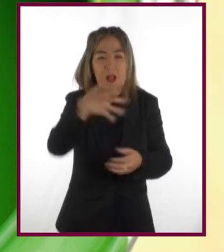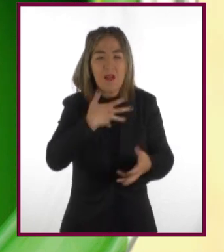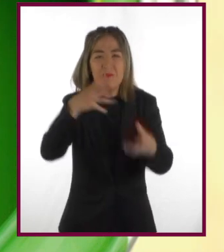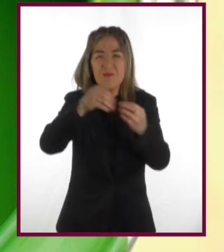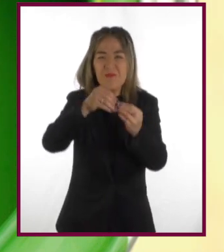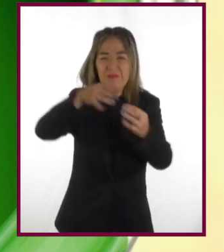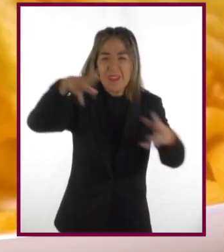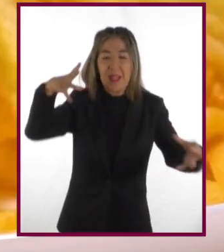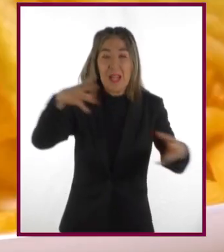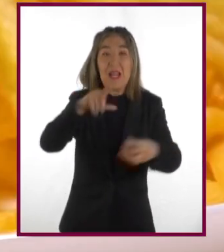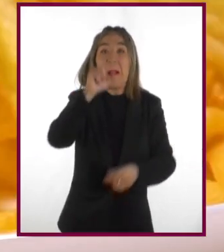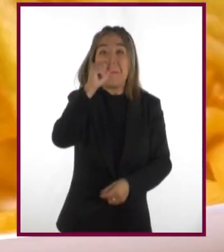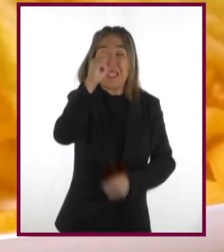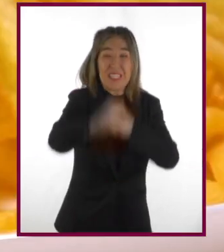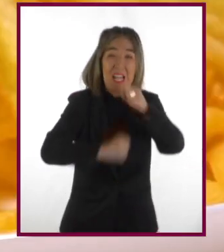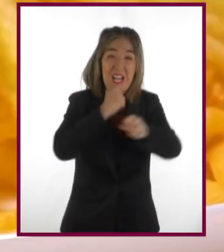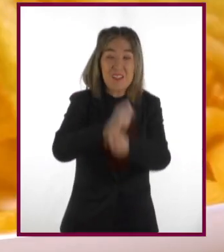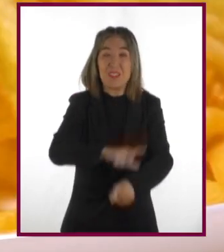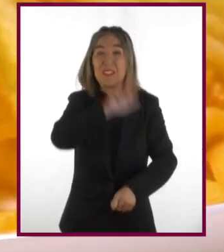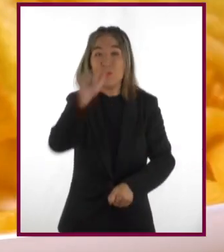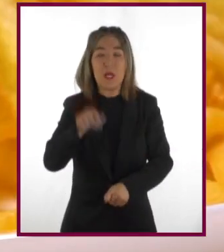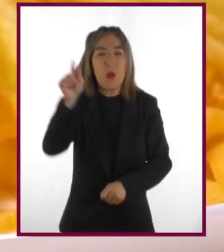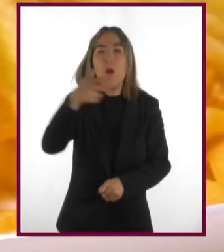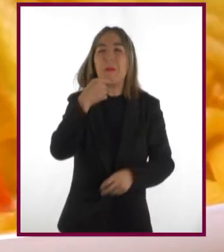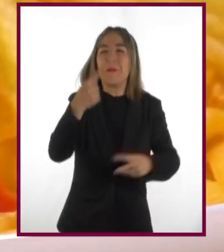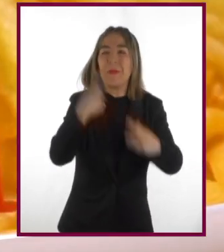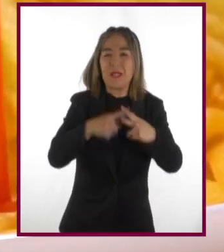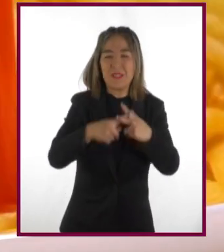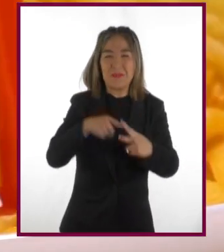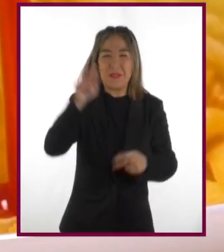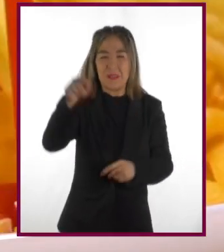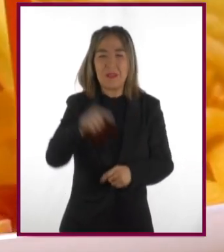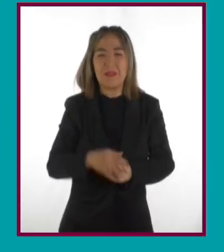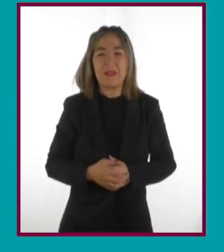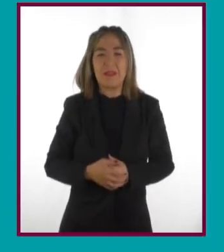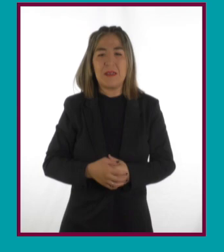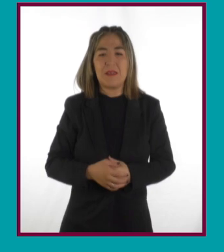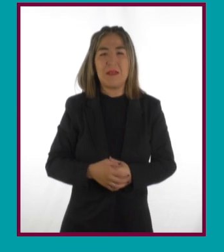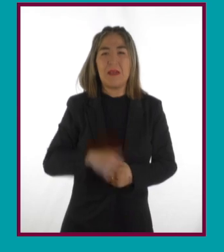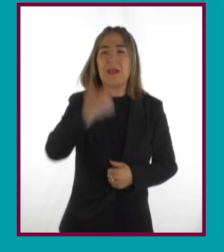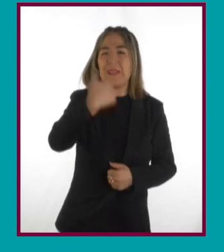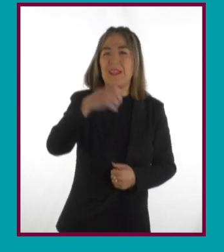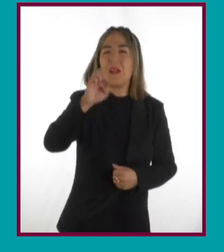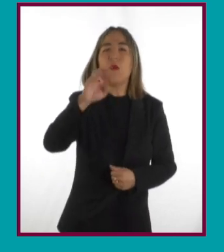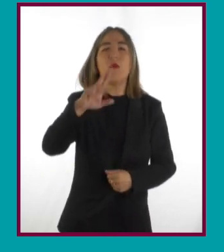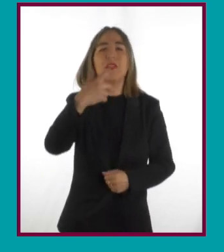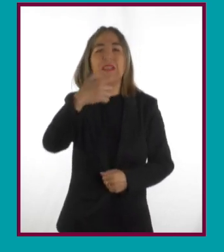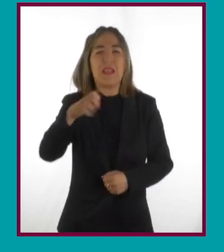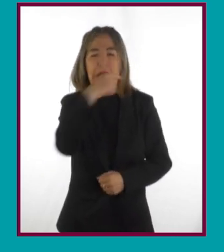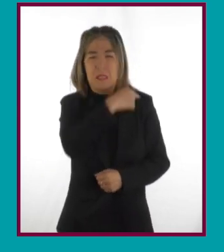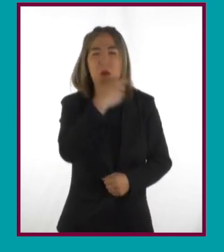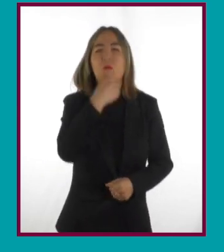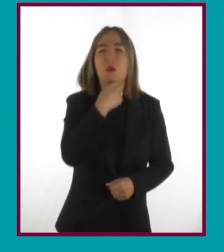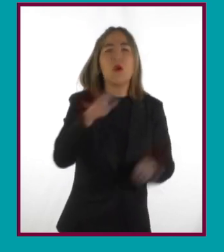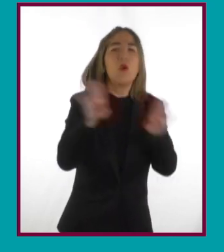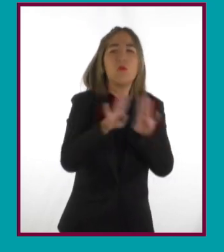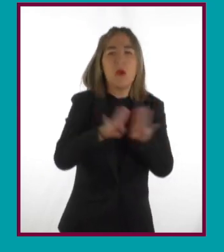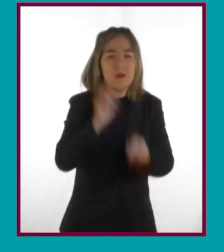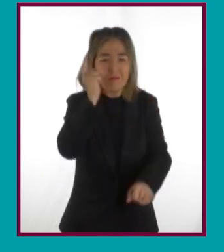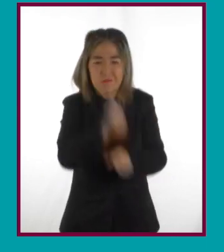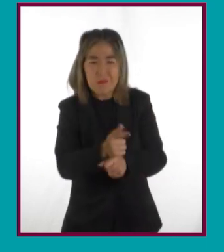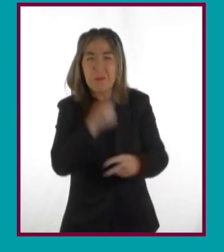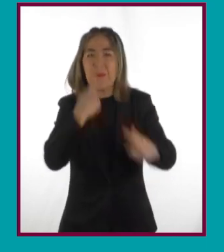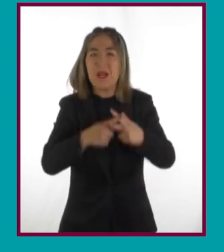tiene viscosidad. 20 años después, el matemático y físico irlandés Sir George Gabriel Stokes realiza la